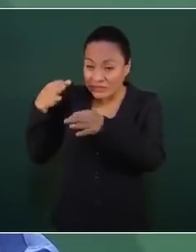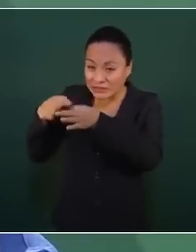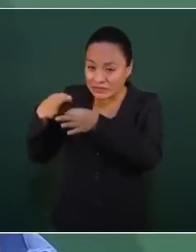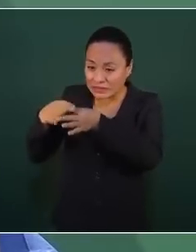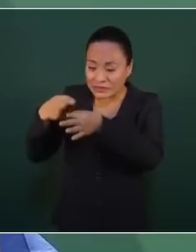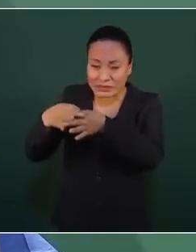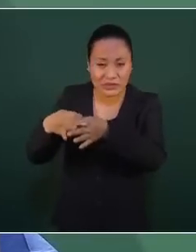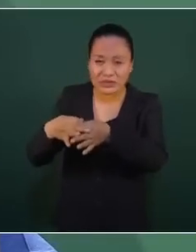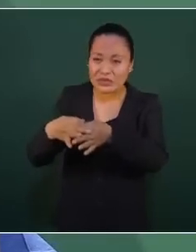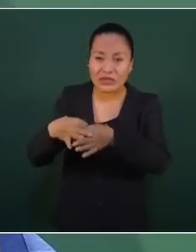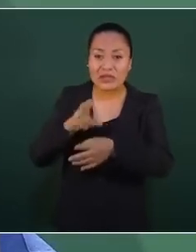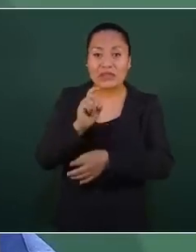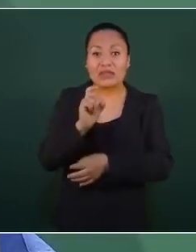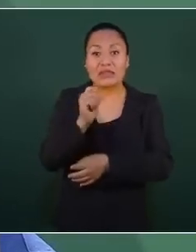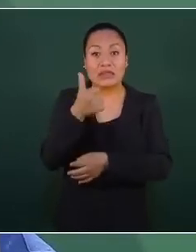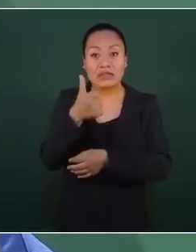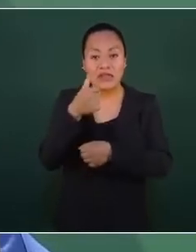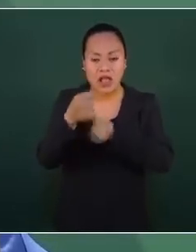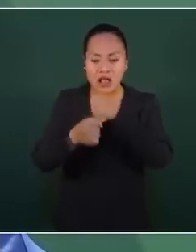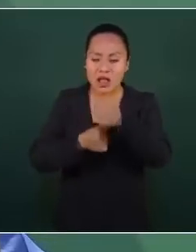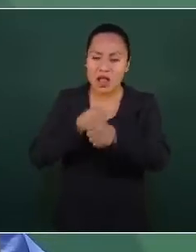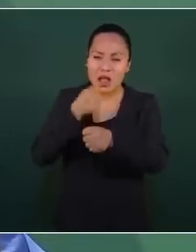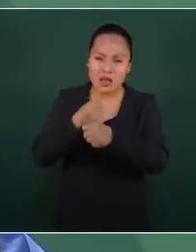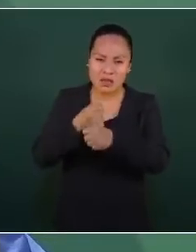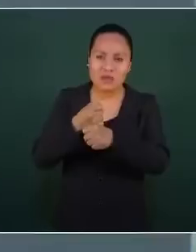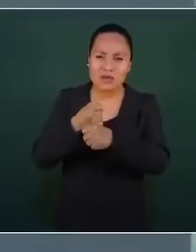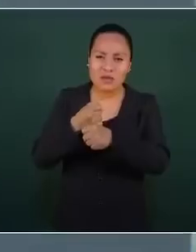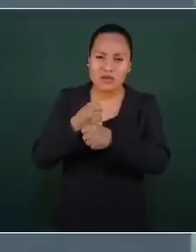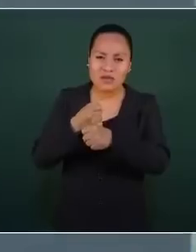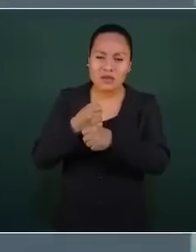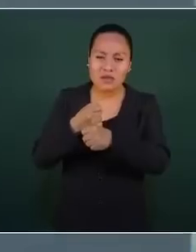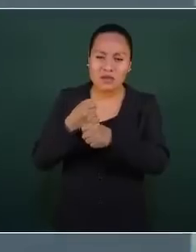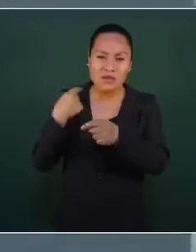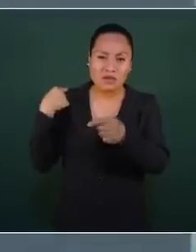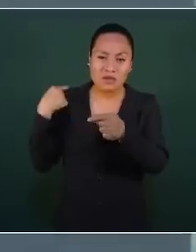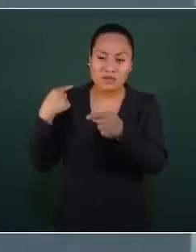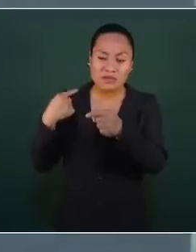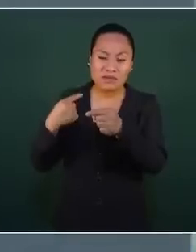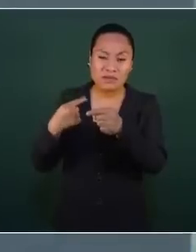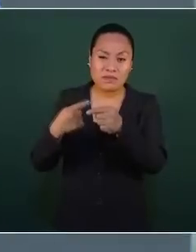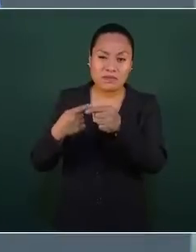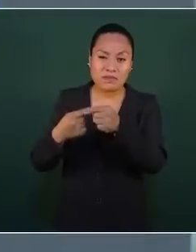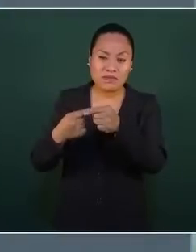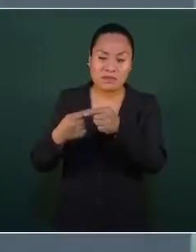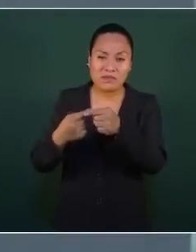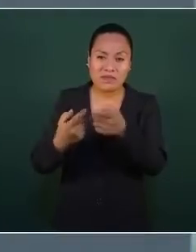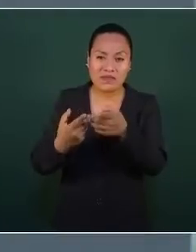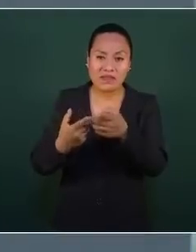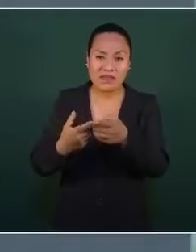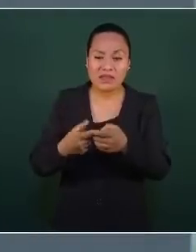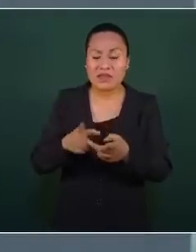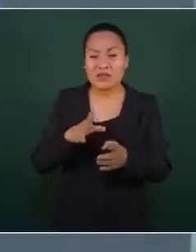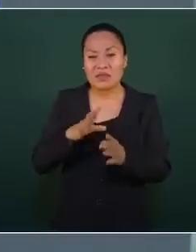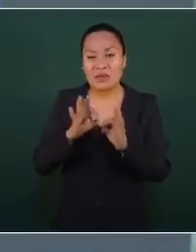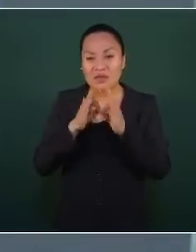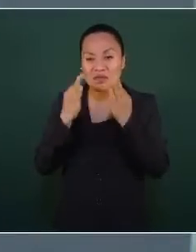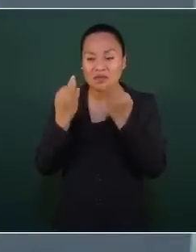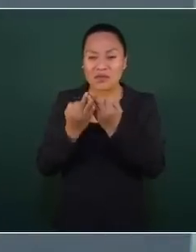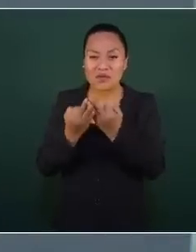36 años que impusieron el modelo neoliberal, que